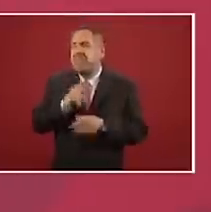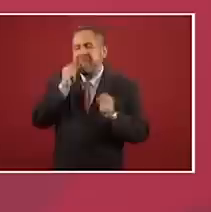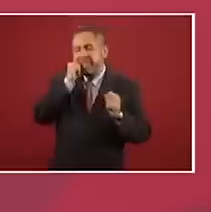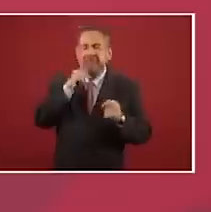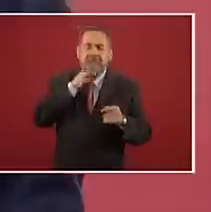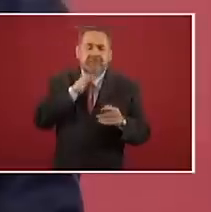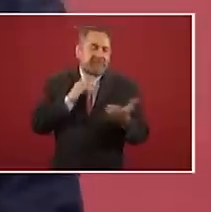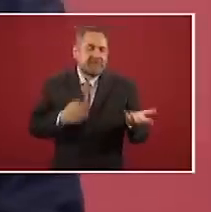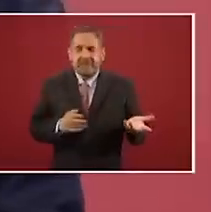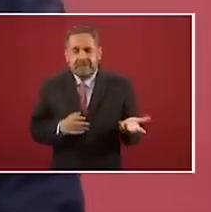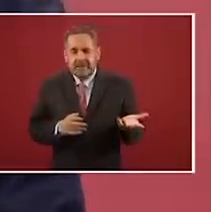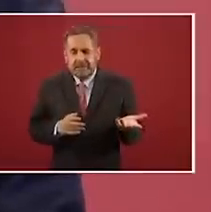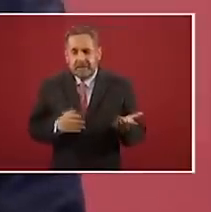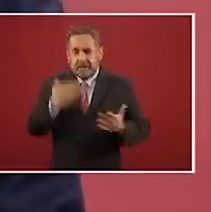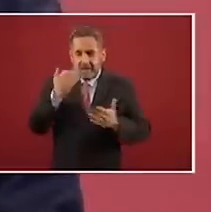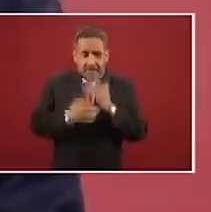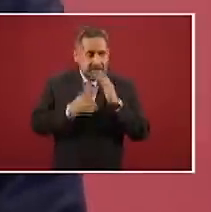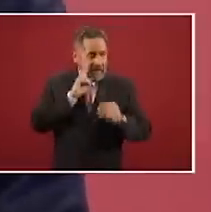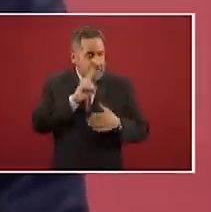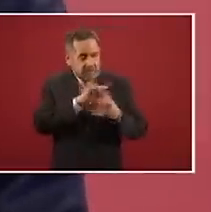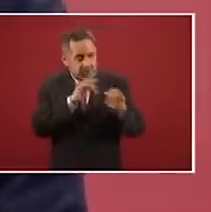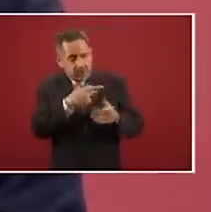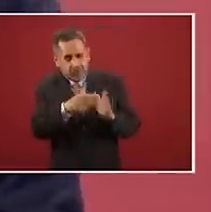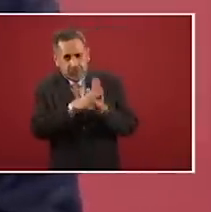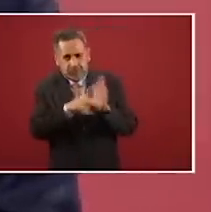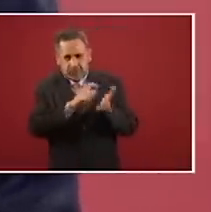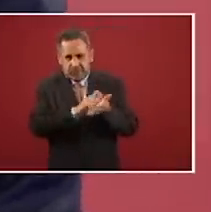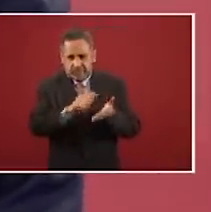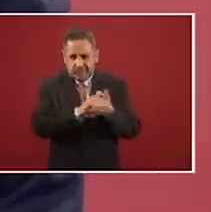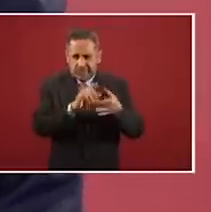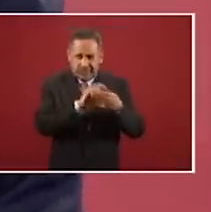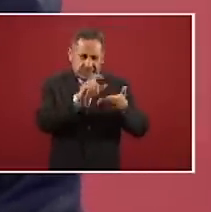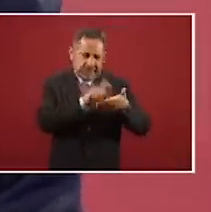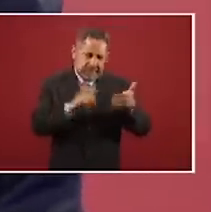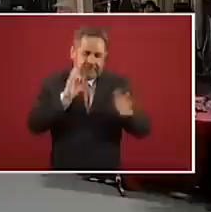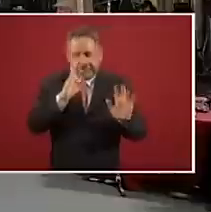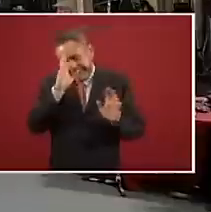Es cosa de revisarle sus columnas, digo con todo respeto,